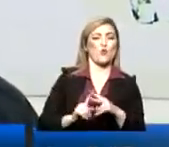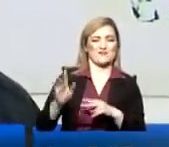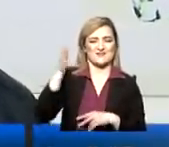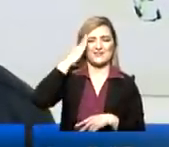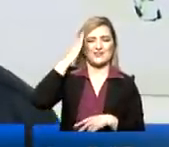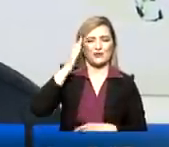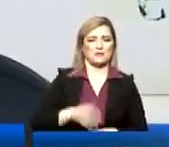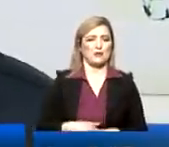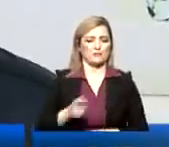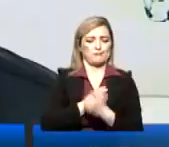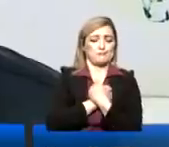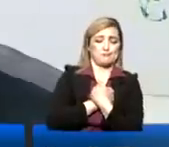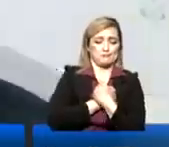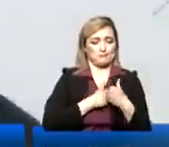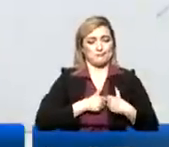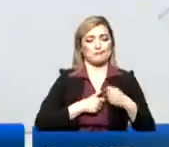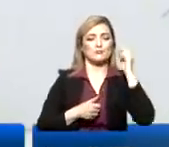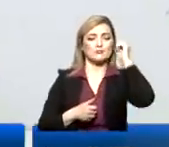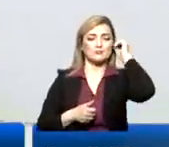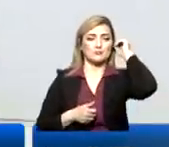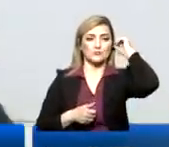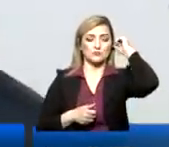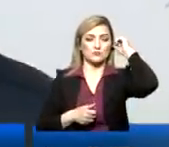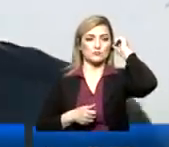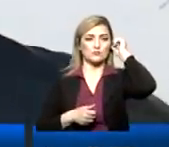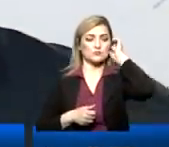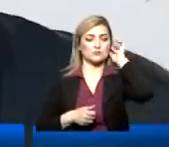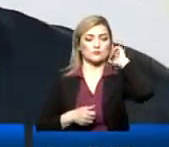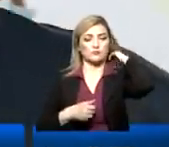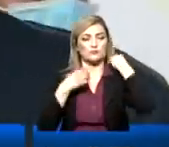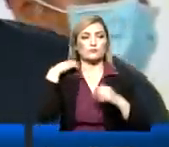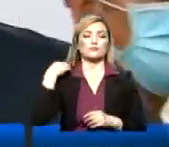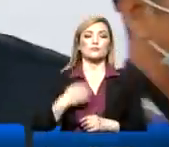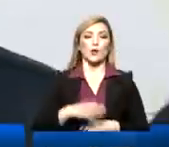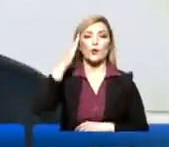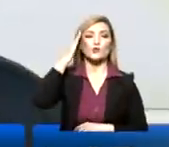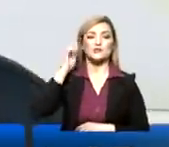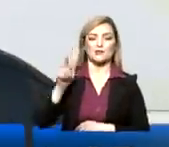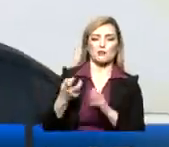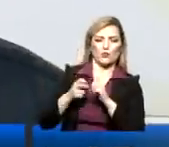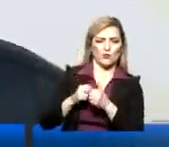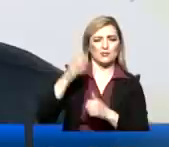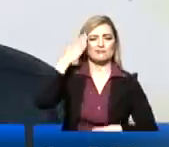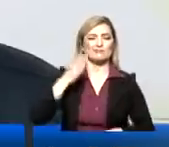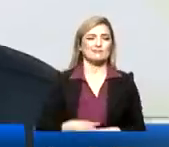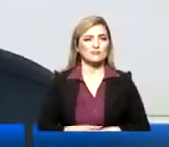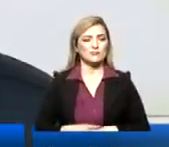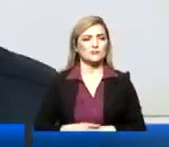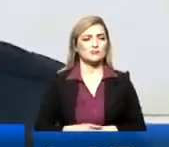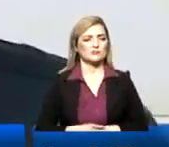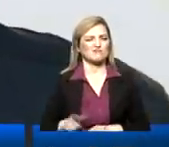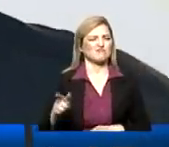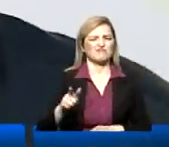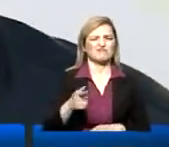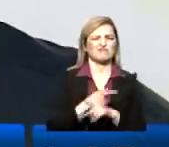El sentimiento está por encima de cualquier cosa. Pero sabía en qué estaba metido su pareja, en qué problemas. Ella vive otra